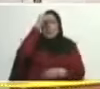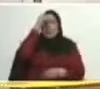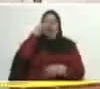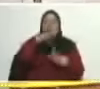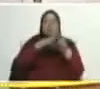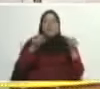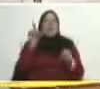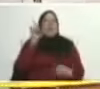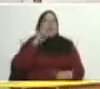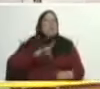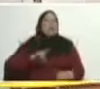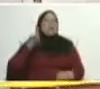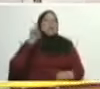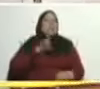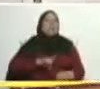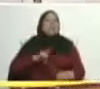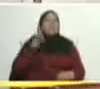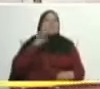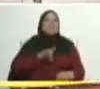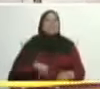así.